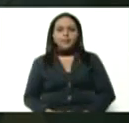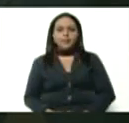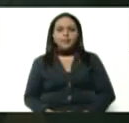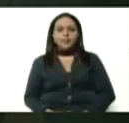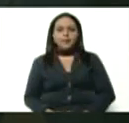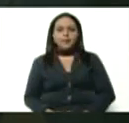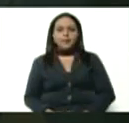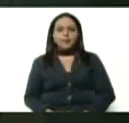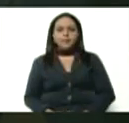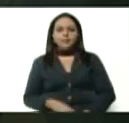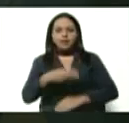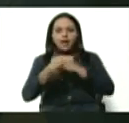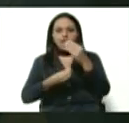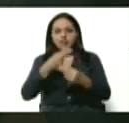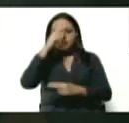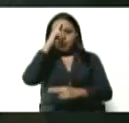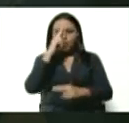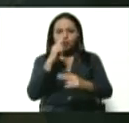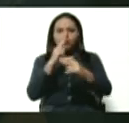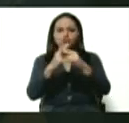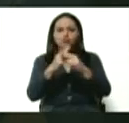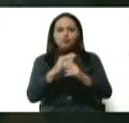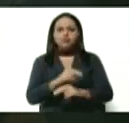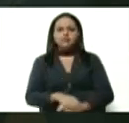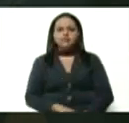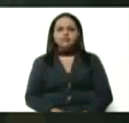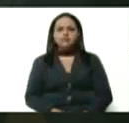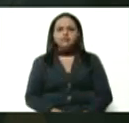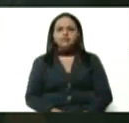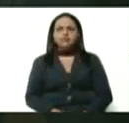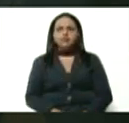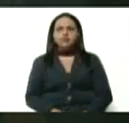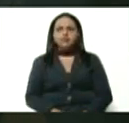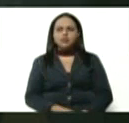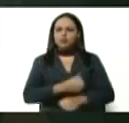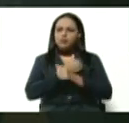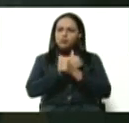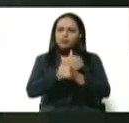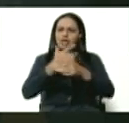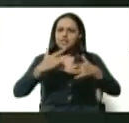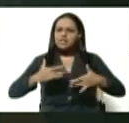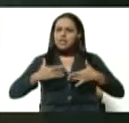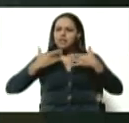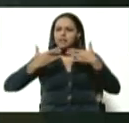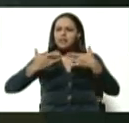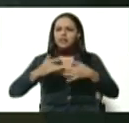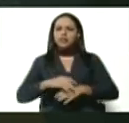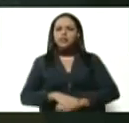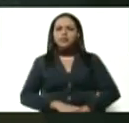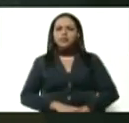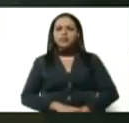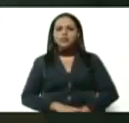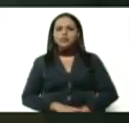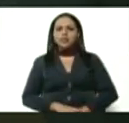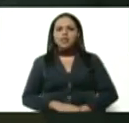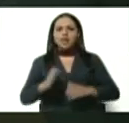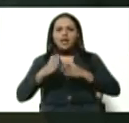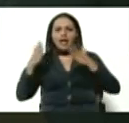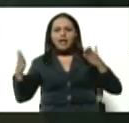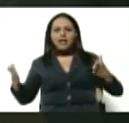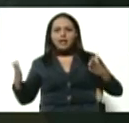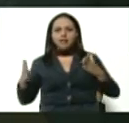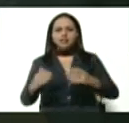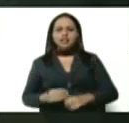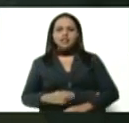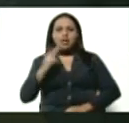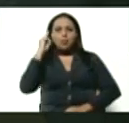Rendimos honores con afectuoso sentimiento al gran libertador